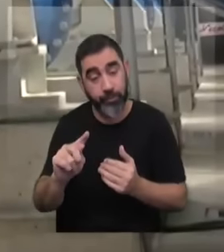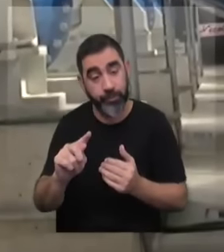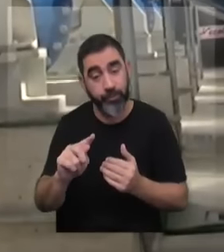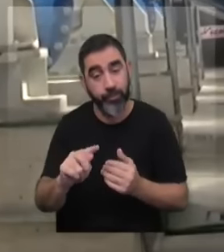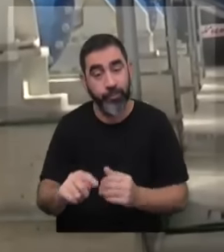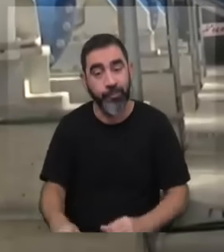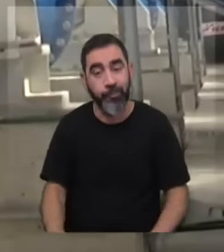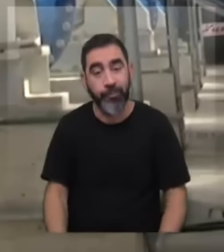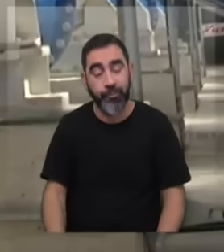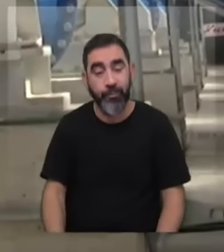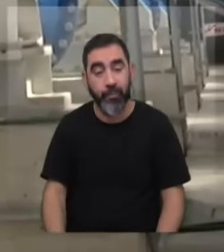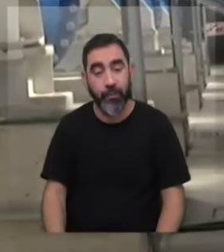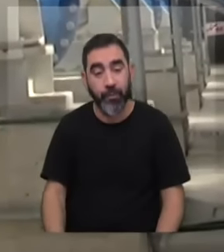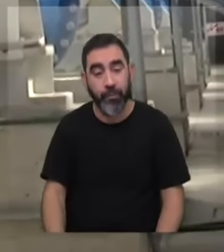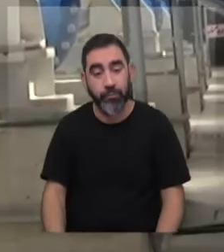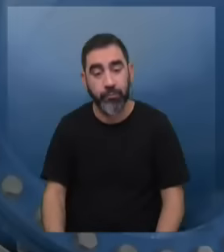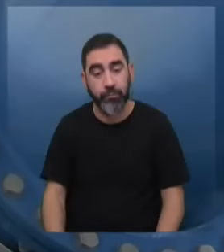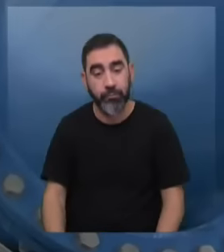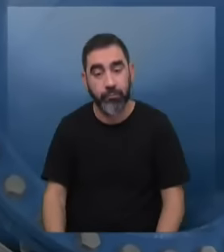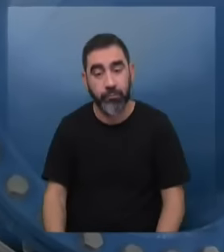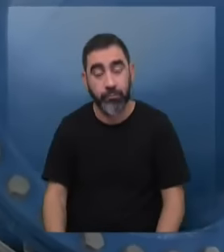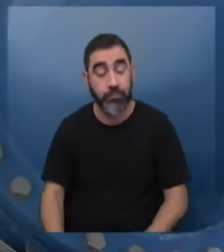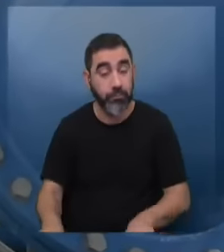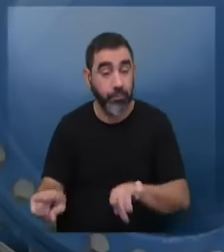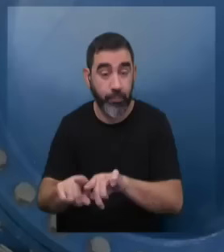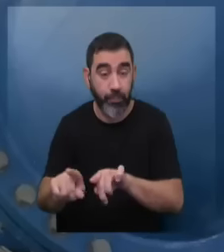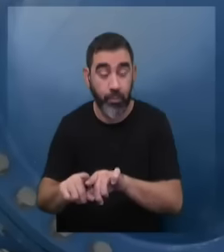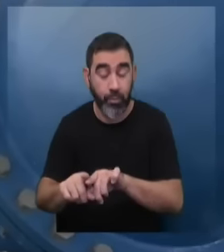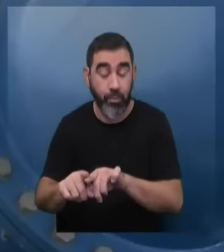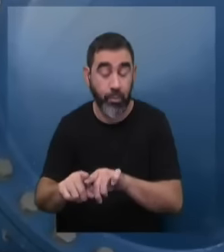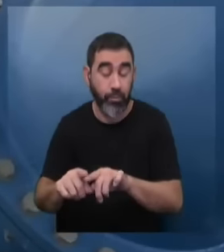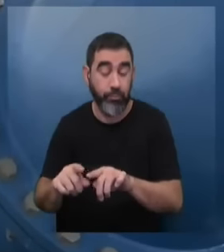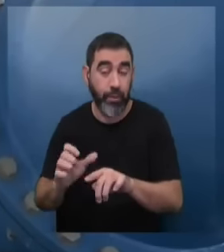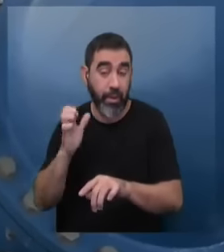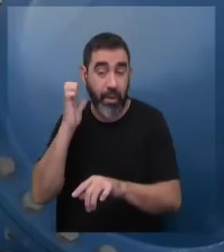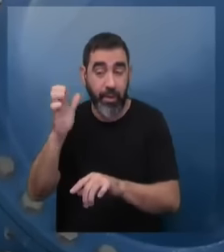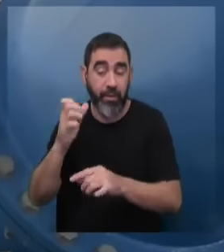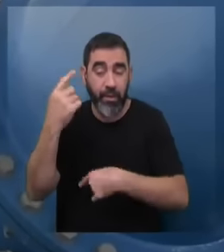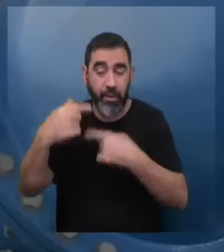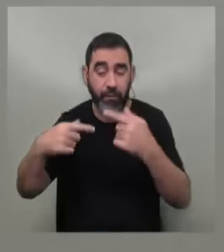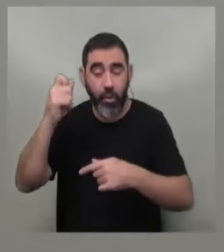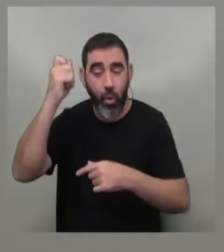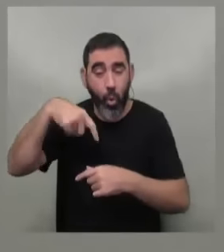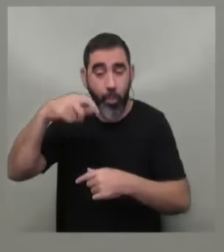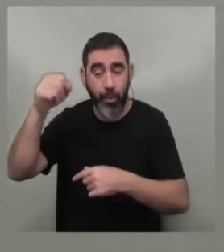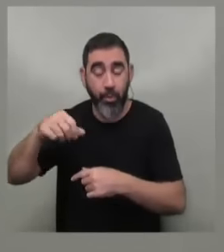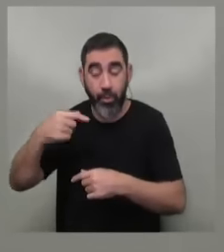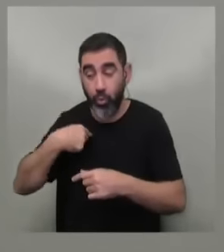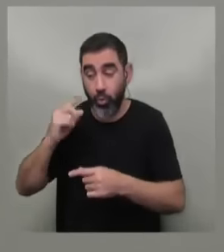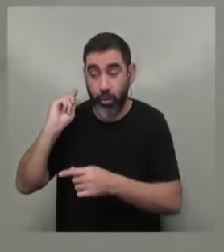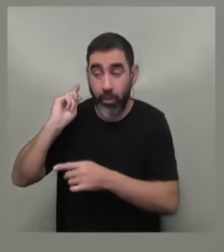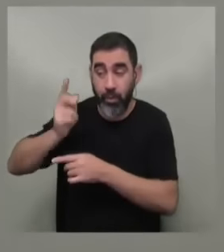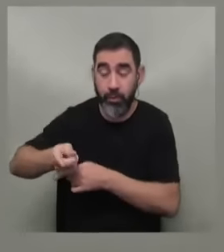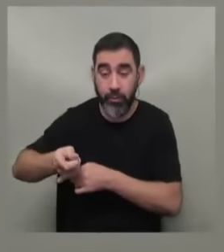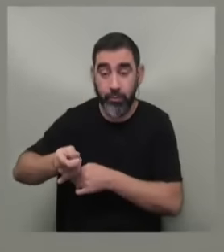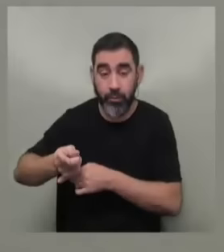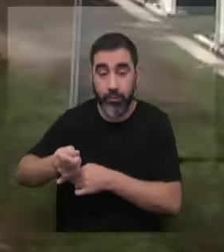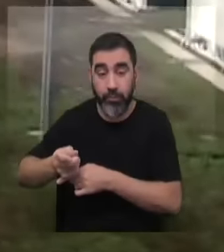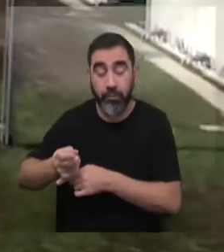entendemos que dentro de de las propias bancadas hay diferentes visiones y naturalmente la la visión nuestra es este